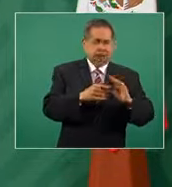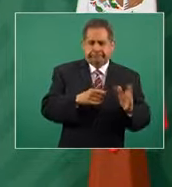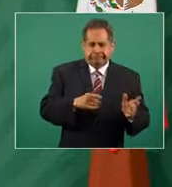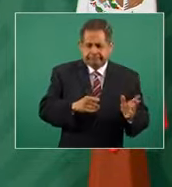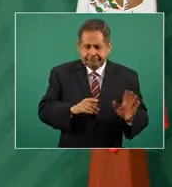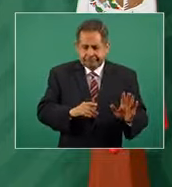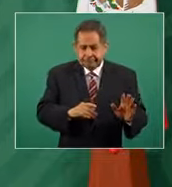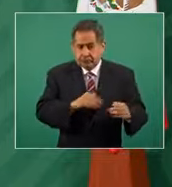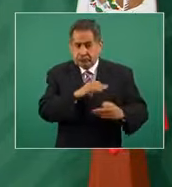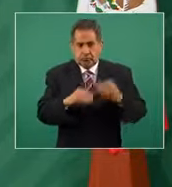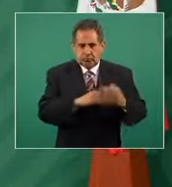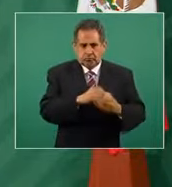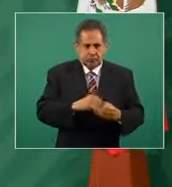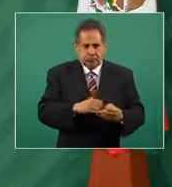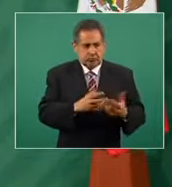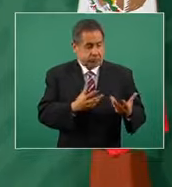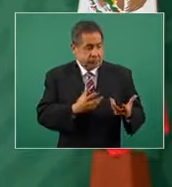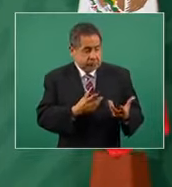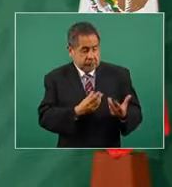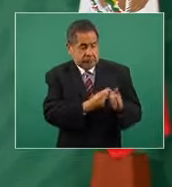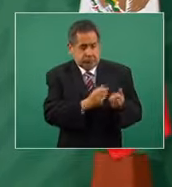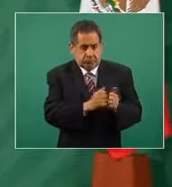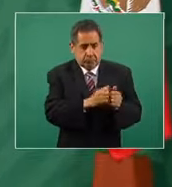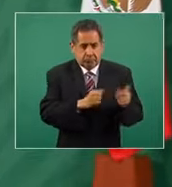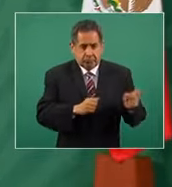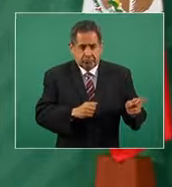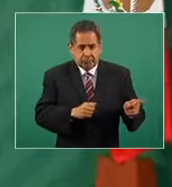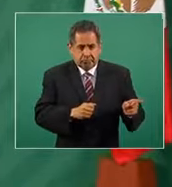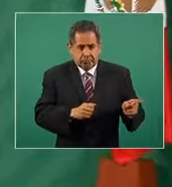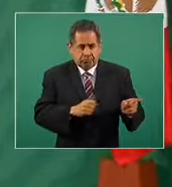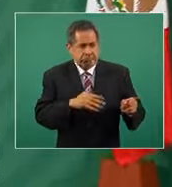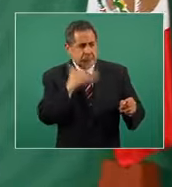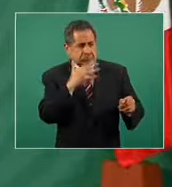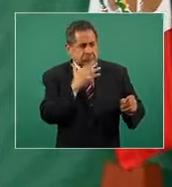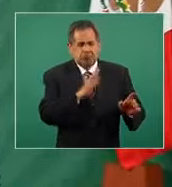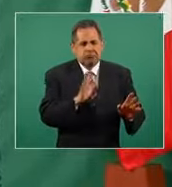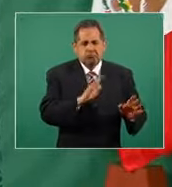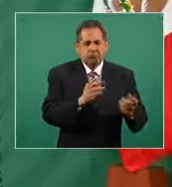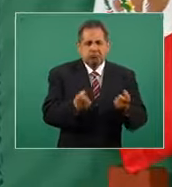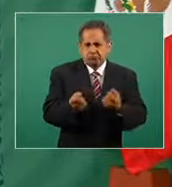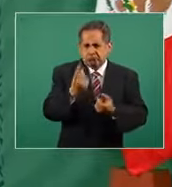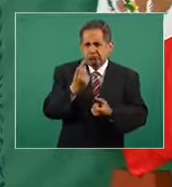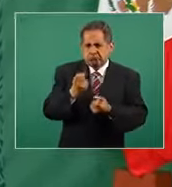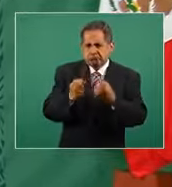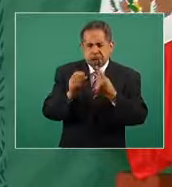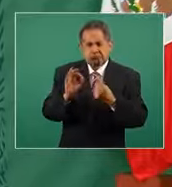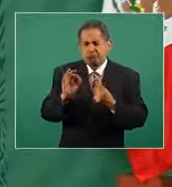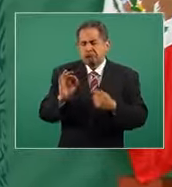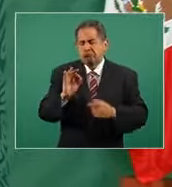están a favor del régimen de corrupción.